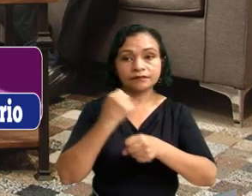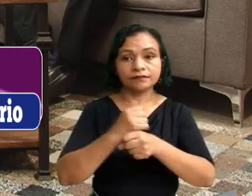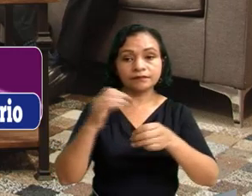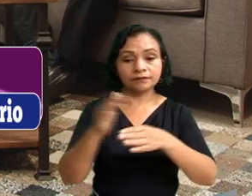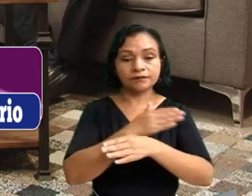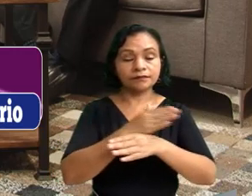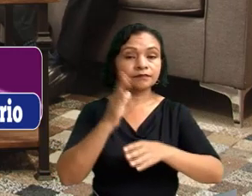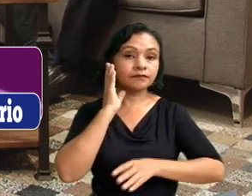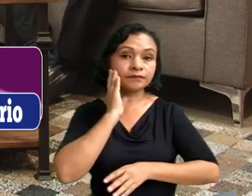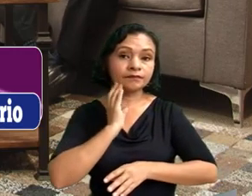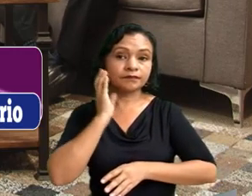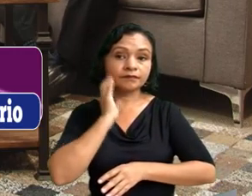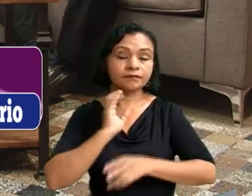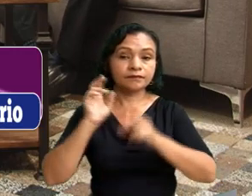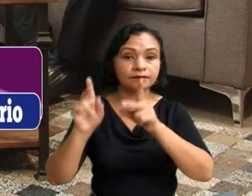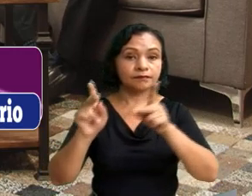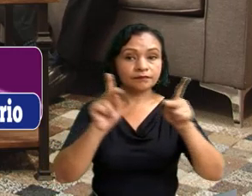expertos